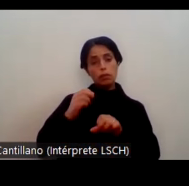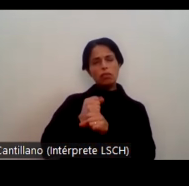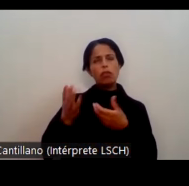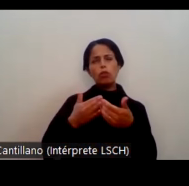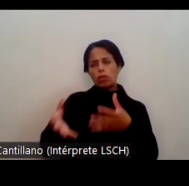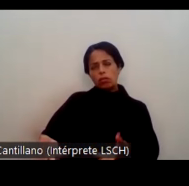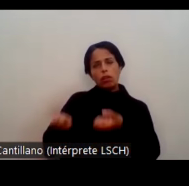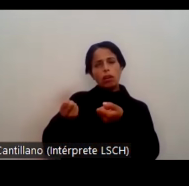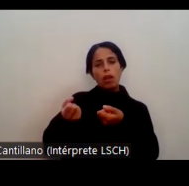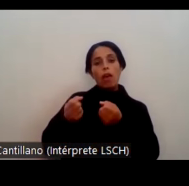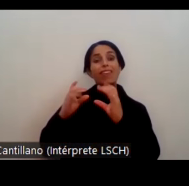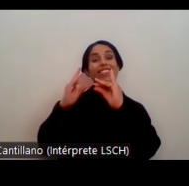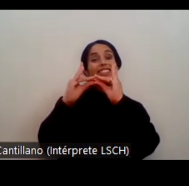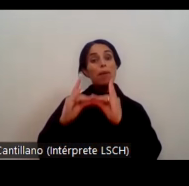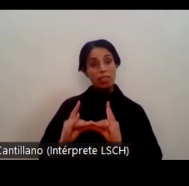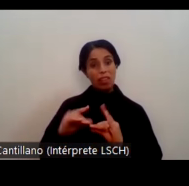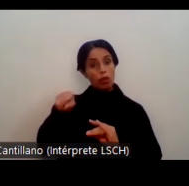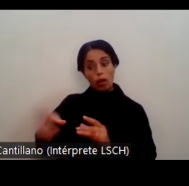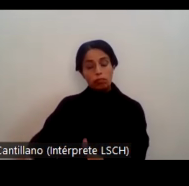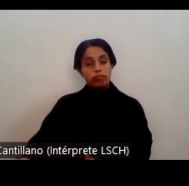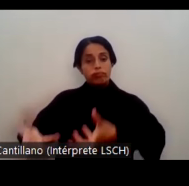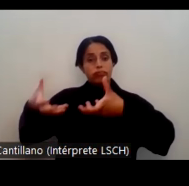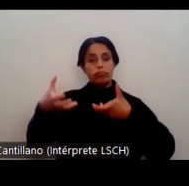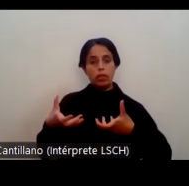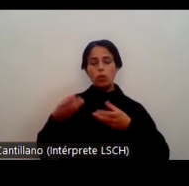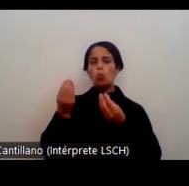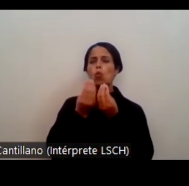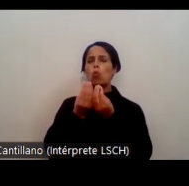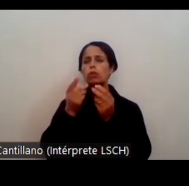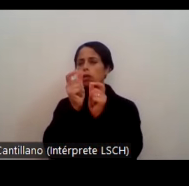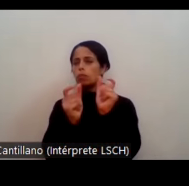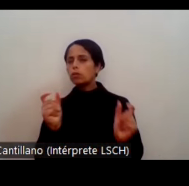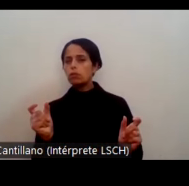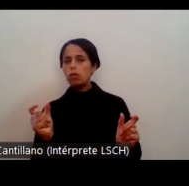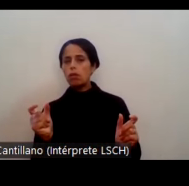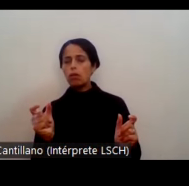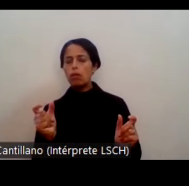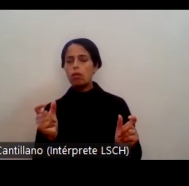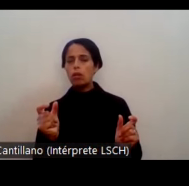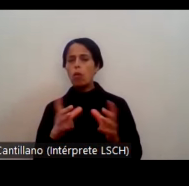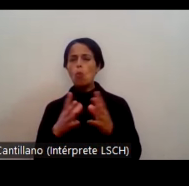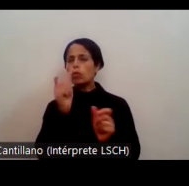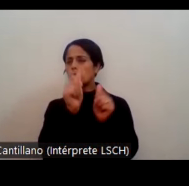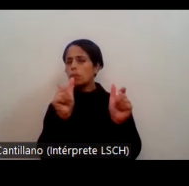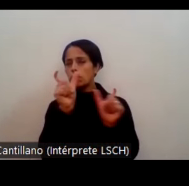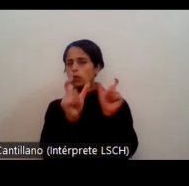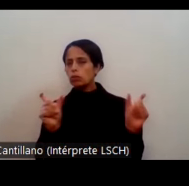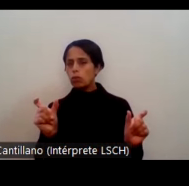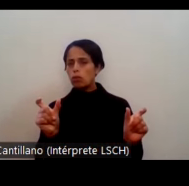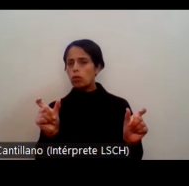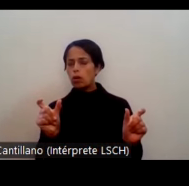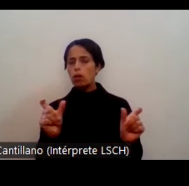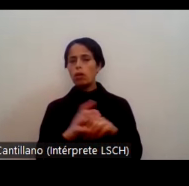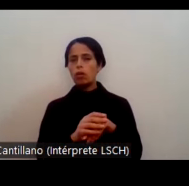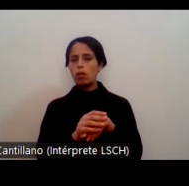zona. Muchos de ellos, o gran parte de ellos, registrados